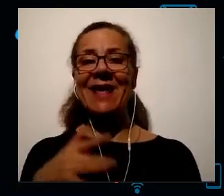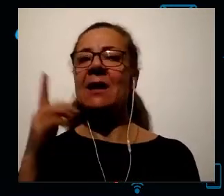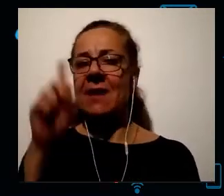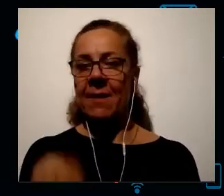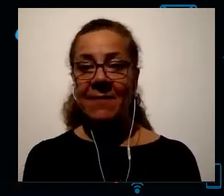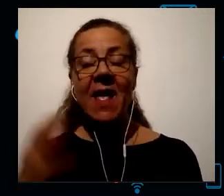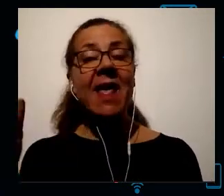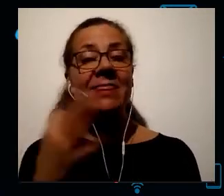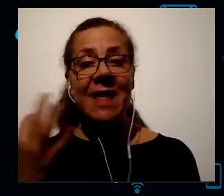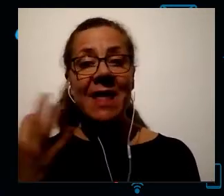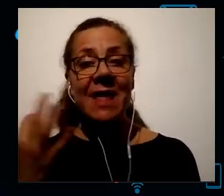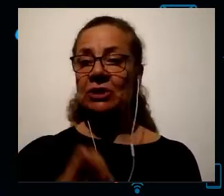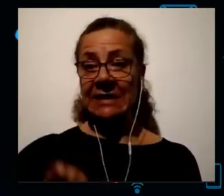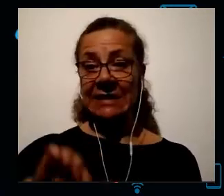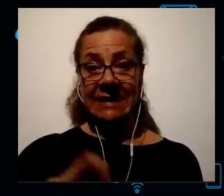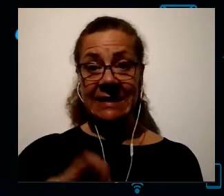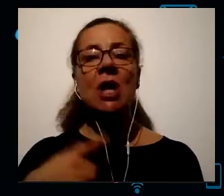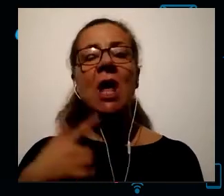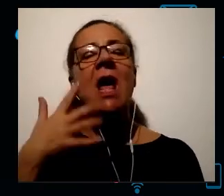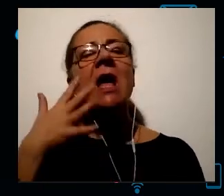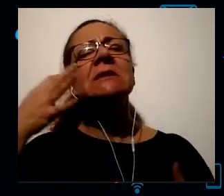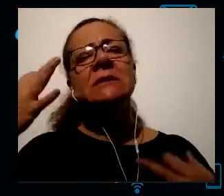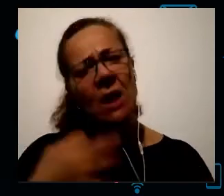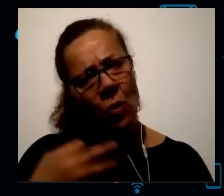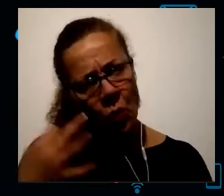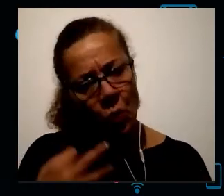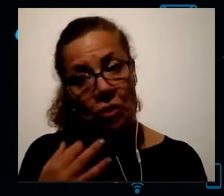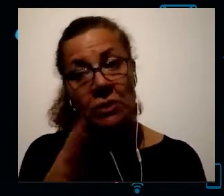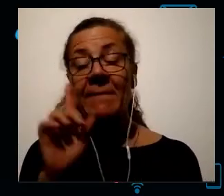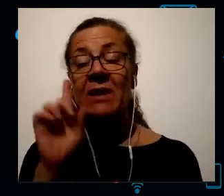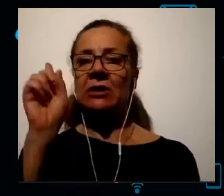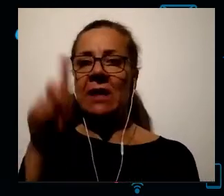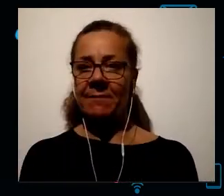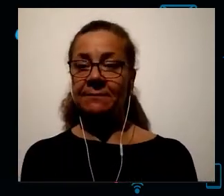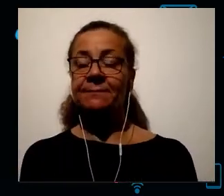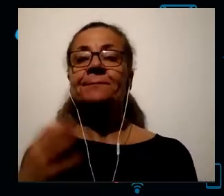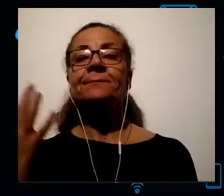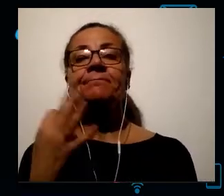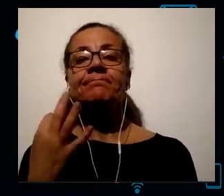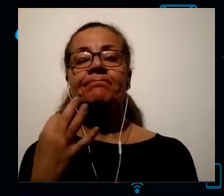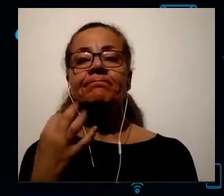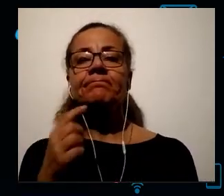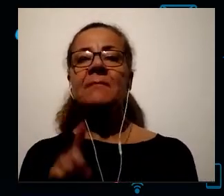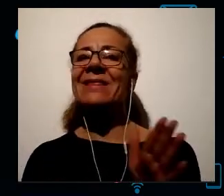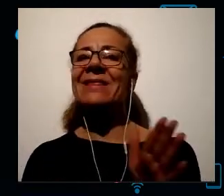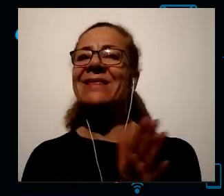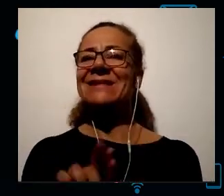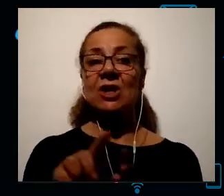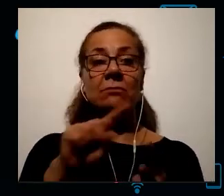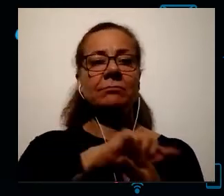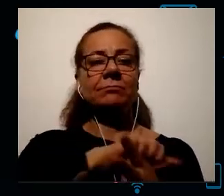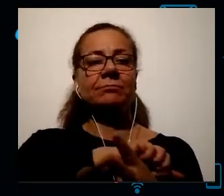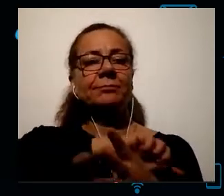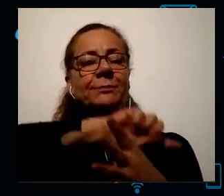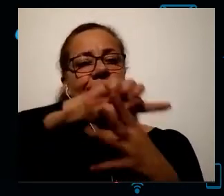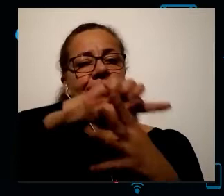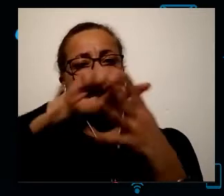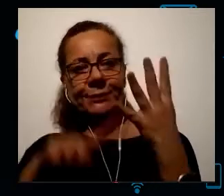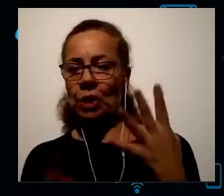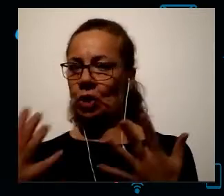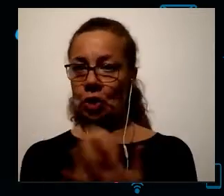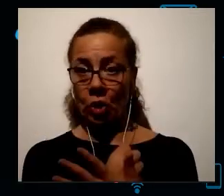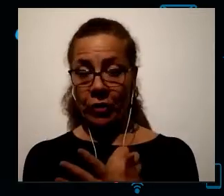sabernos seguros pero necesitamos también desarrollar las otras dimensiones en la competencia digital